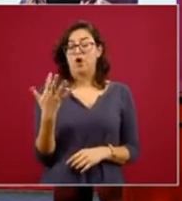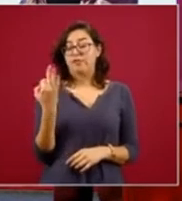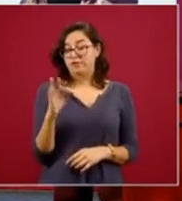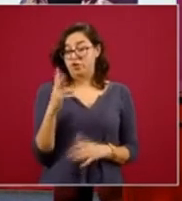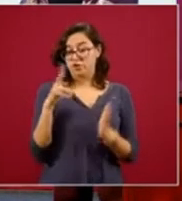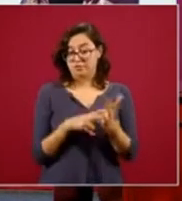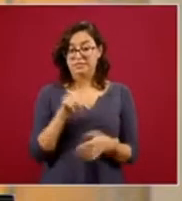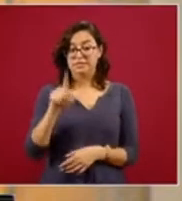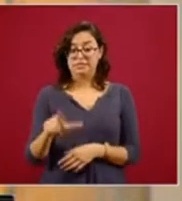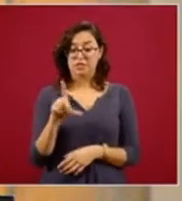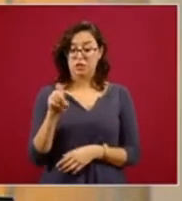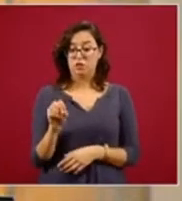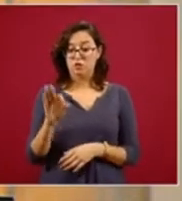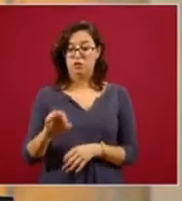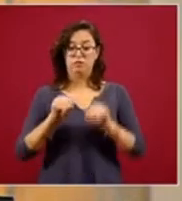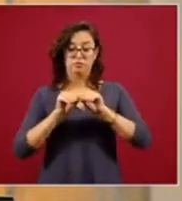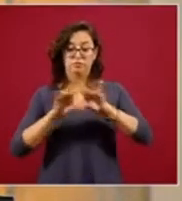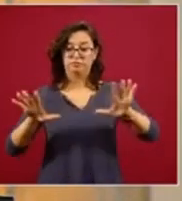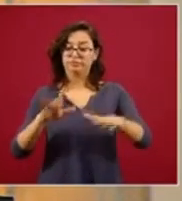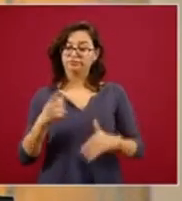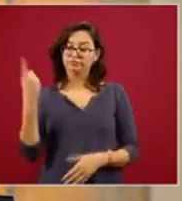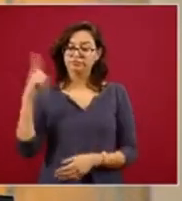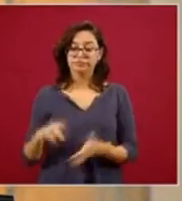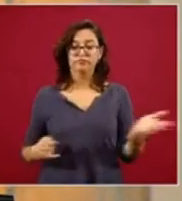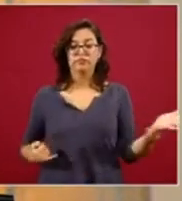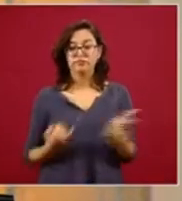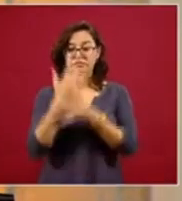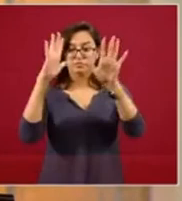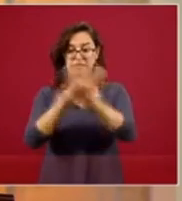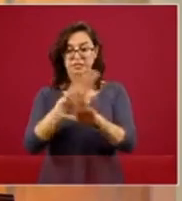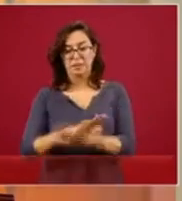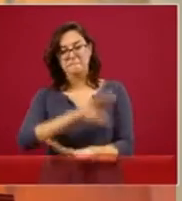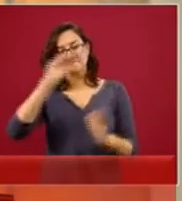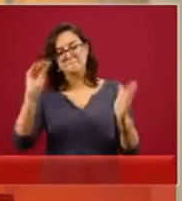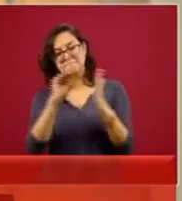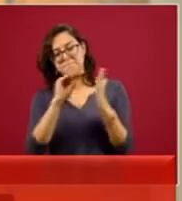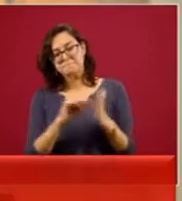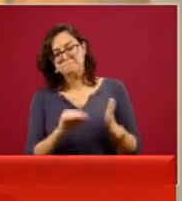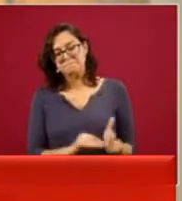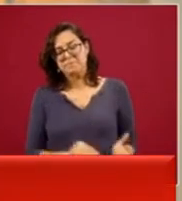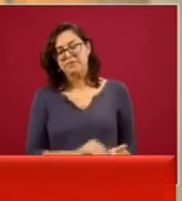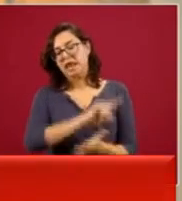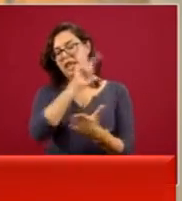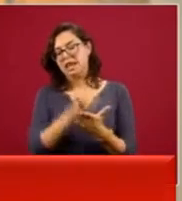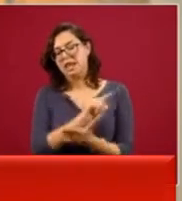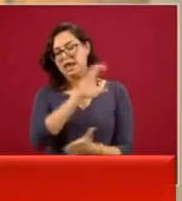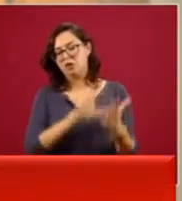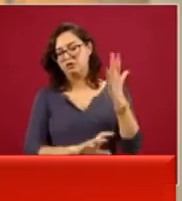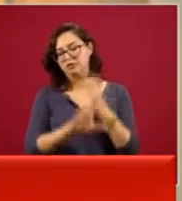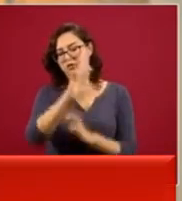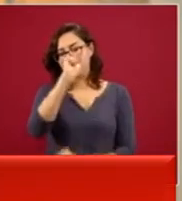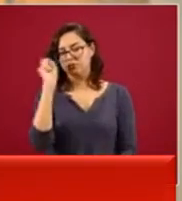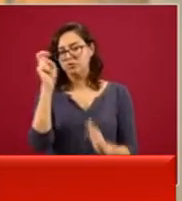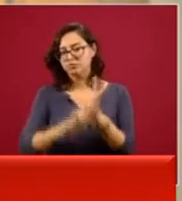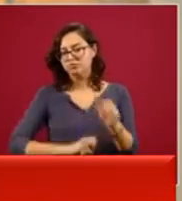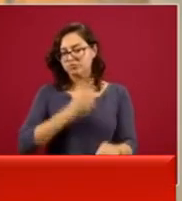se publicó en el Diario Oficial el decreto por el que se declaran reformadas y adicionadas diversas disposiciones de la Constitución Política de los Estados